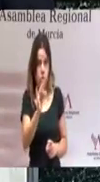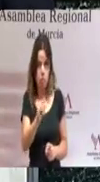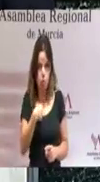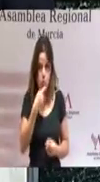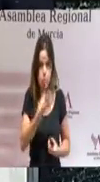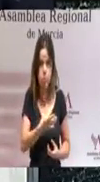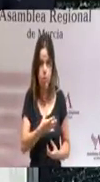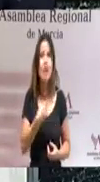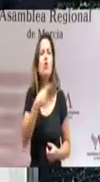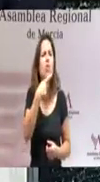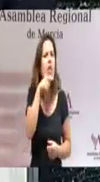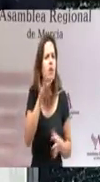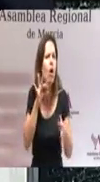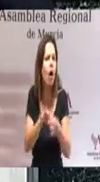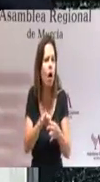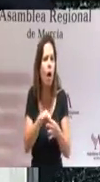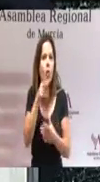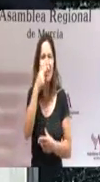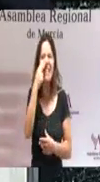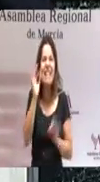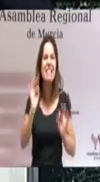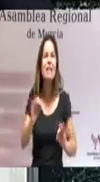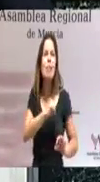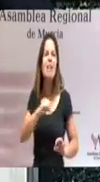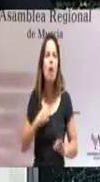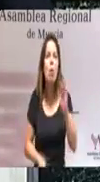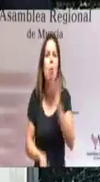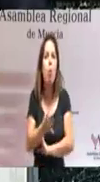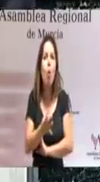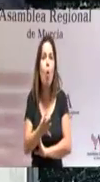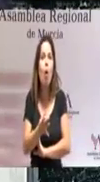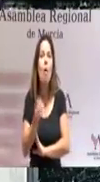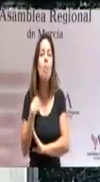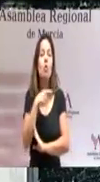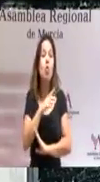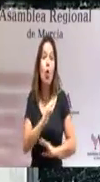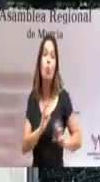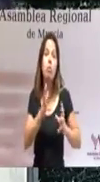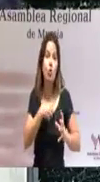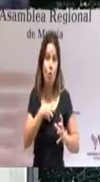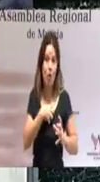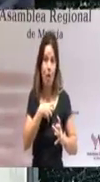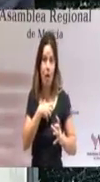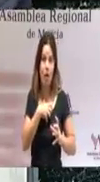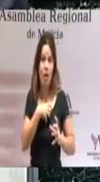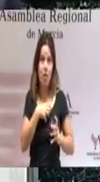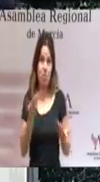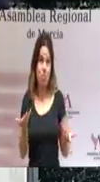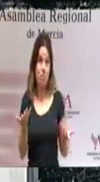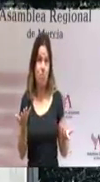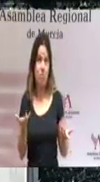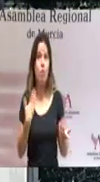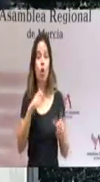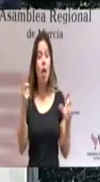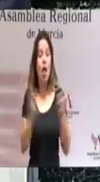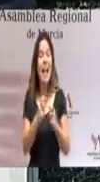diciendo. ¿Se refería a eso? ¿Hay intereses particulares creados que es incapaz usted de superar? ¿Cuántos se han